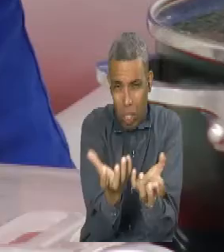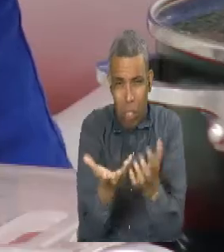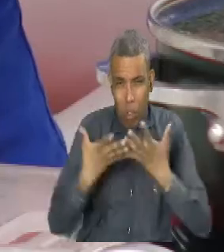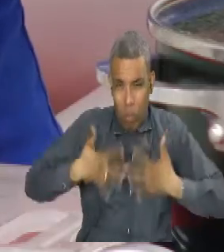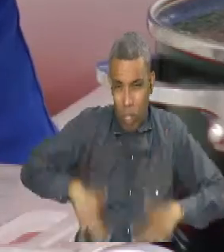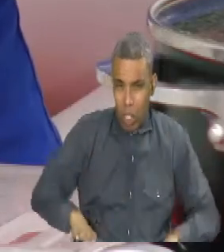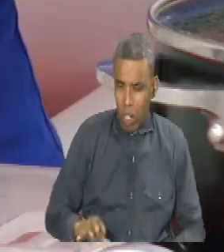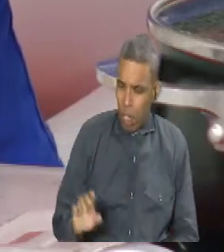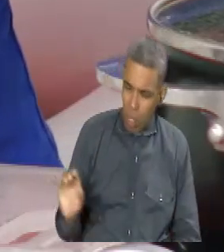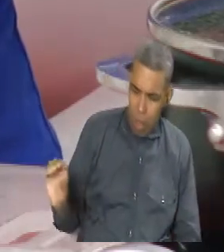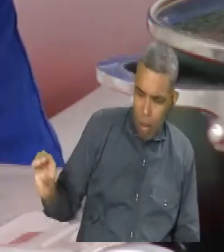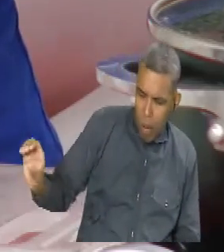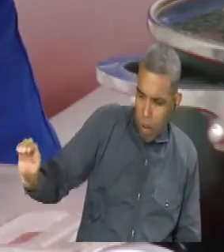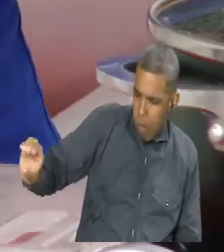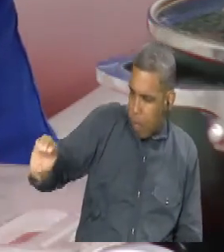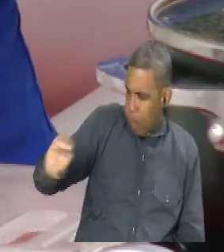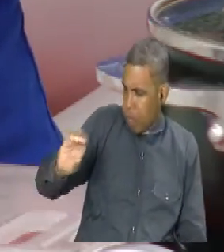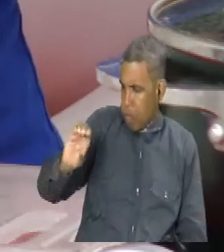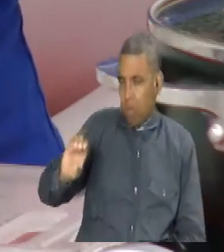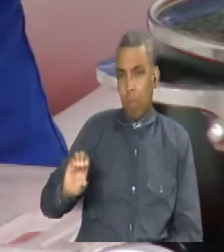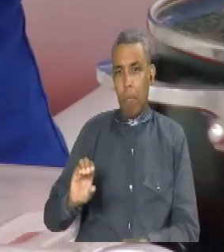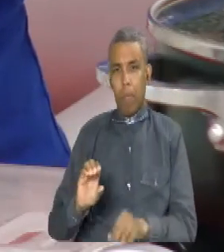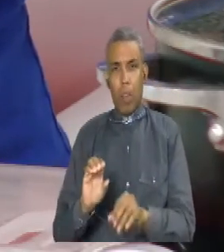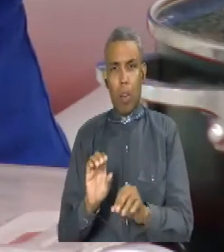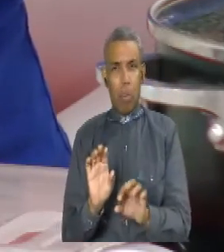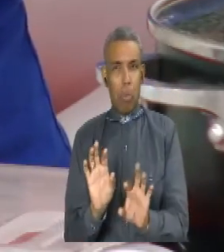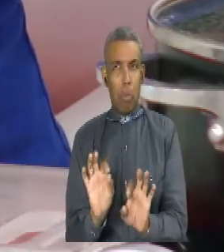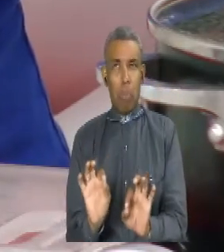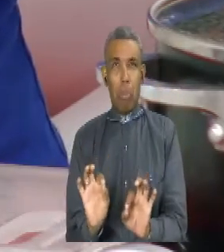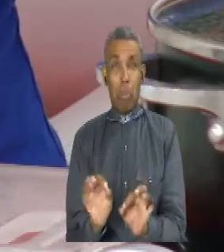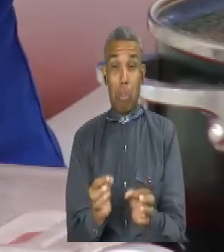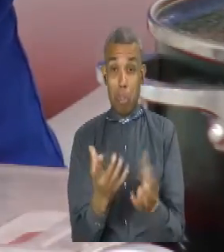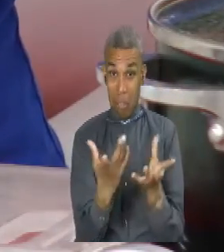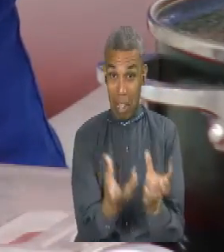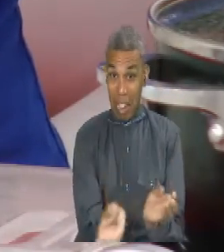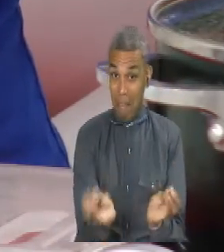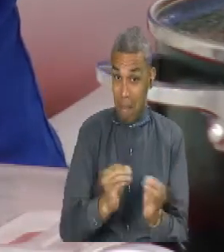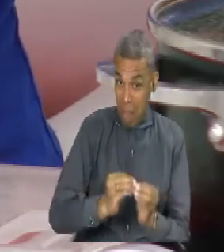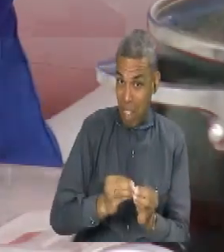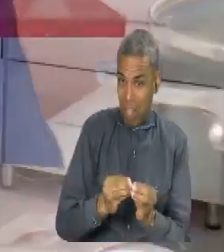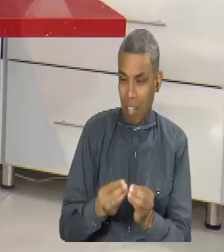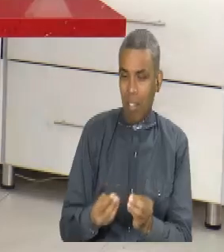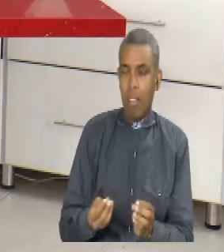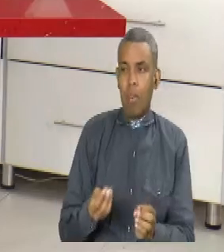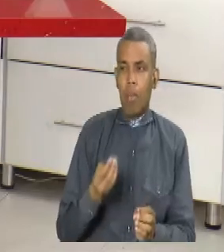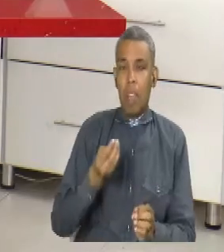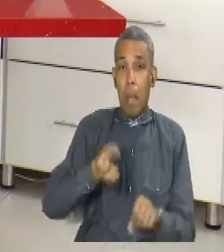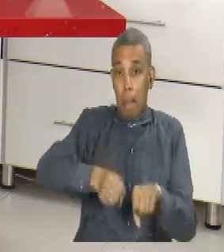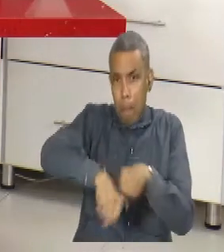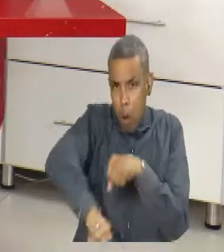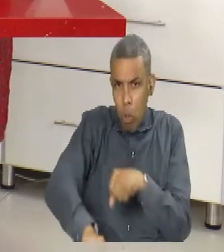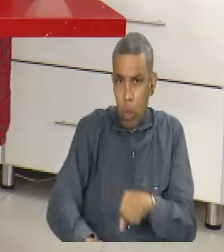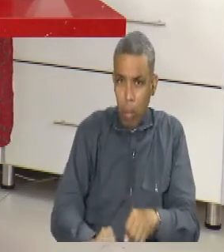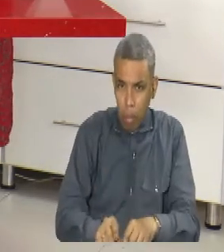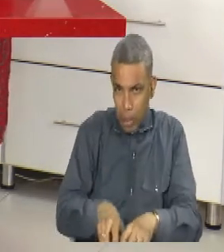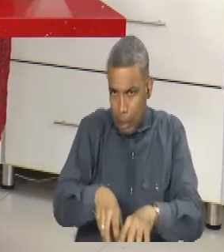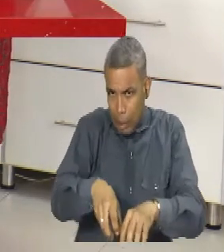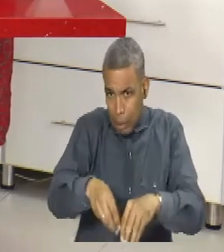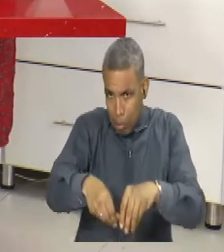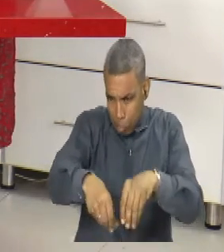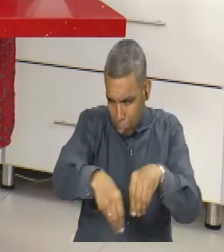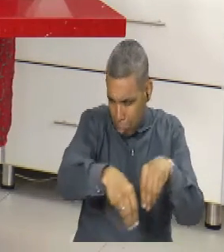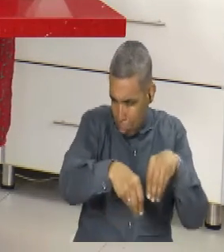salsa. Si pueden hacer como un paté de pollo esmechado con mayonesa, también lo pueden hacer. Acá tengo